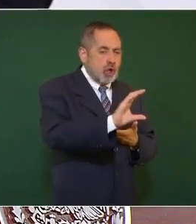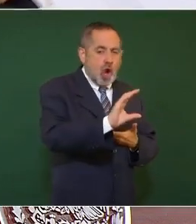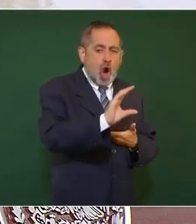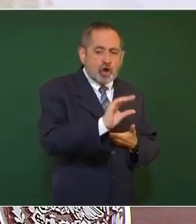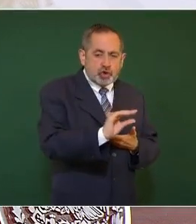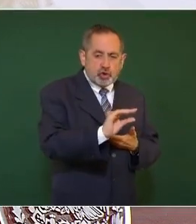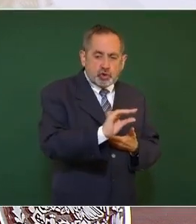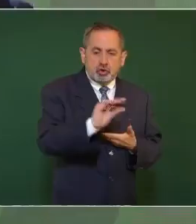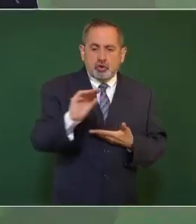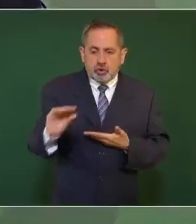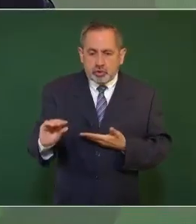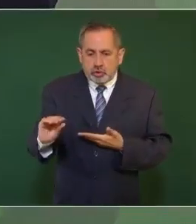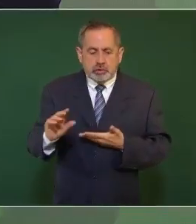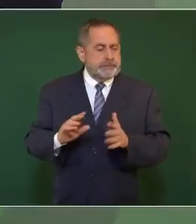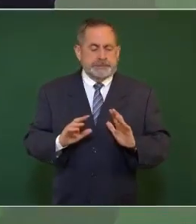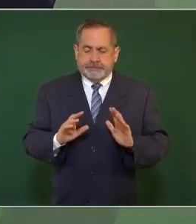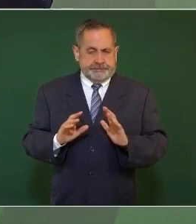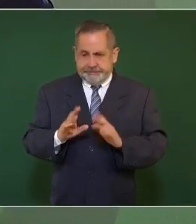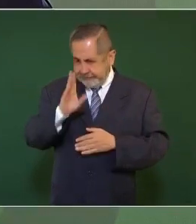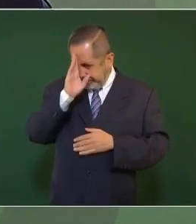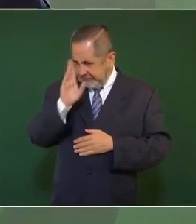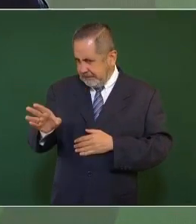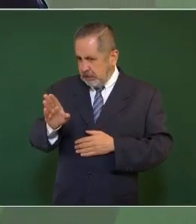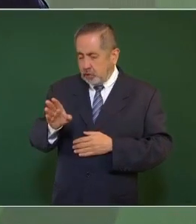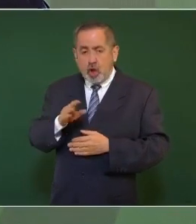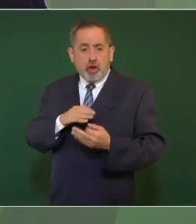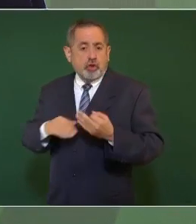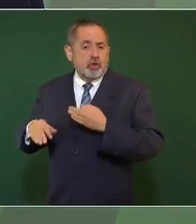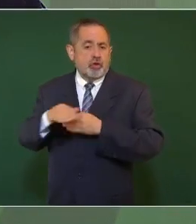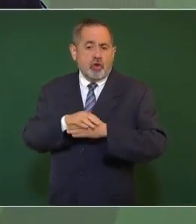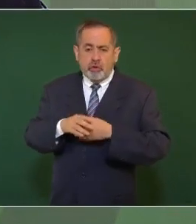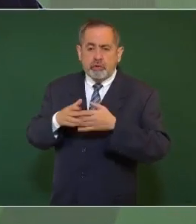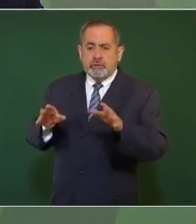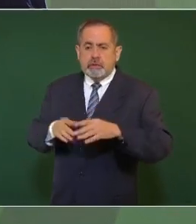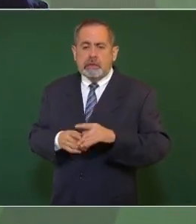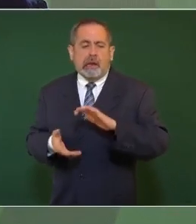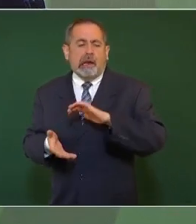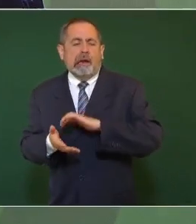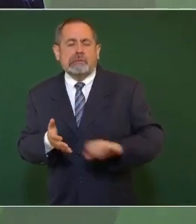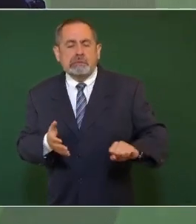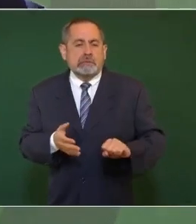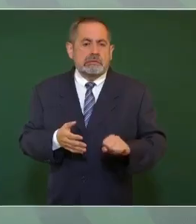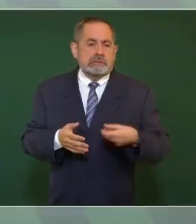se queda a mitad del camino. No hay piquete de ojo,